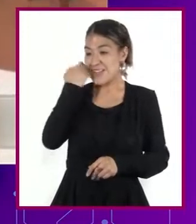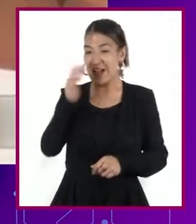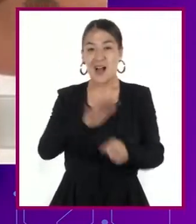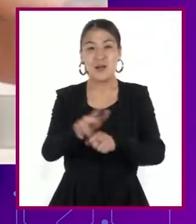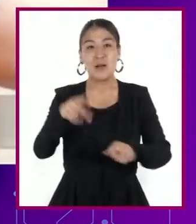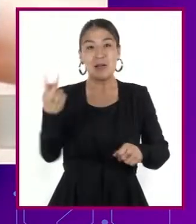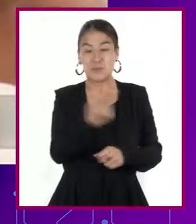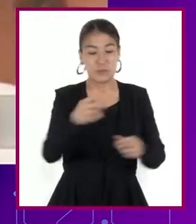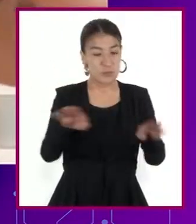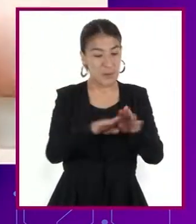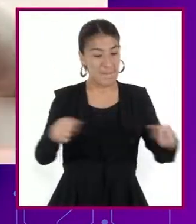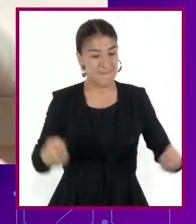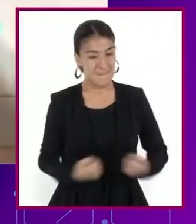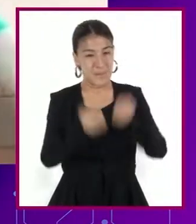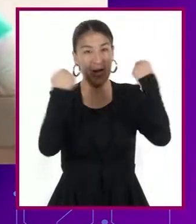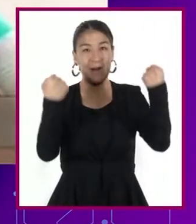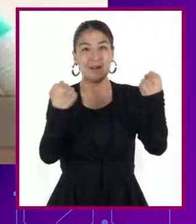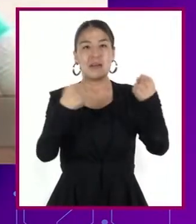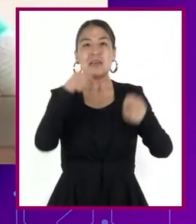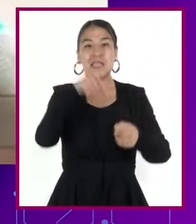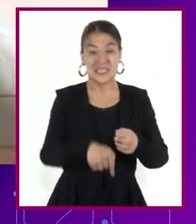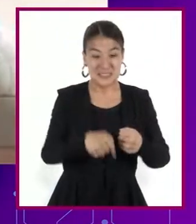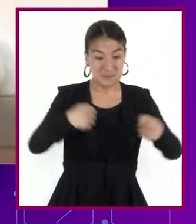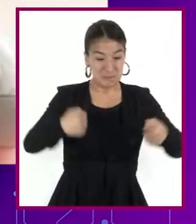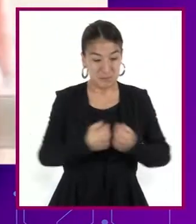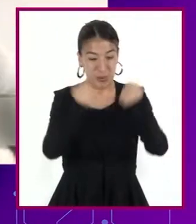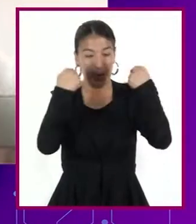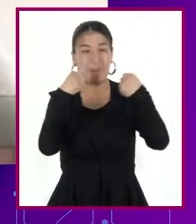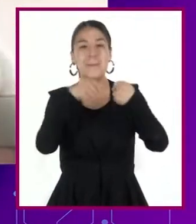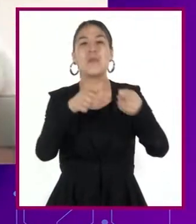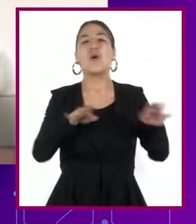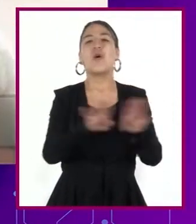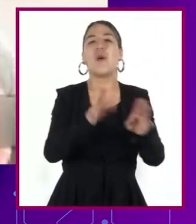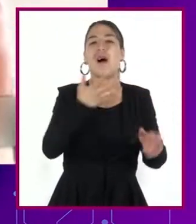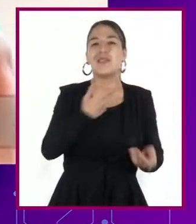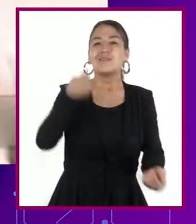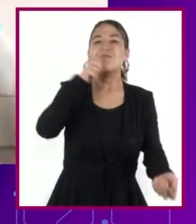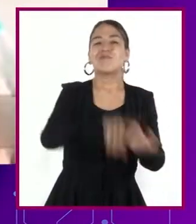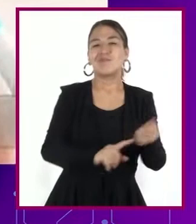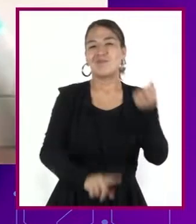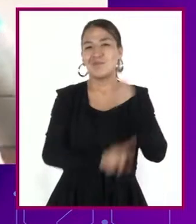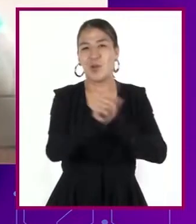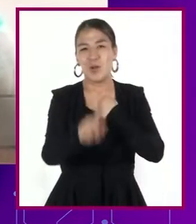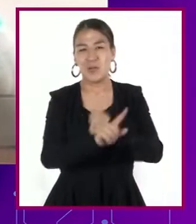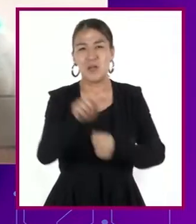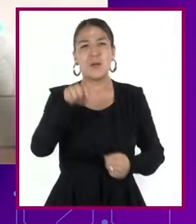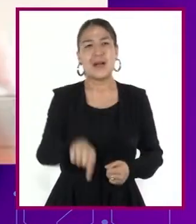en la ficción de aquí en el centro, nace el conflicto. La necesidad la vamos